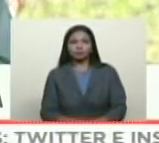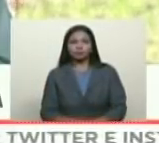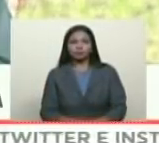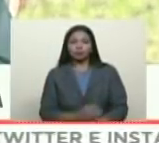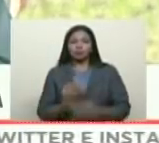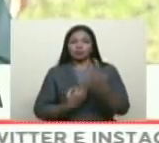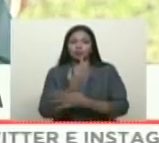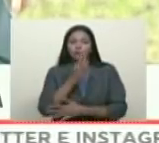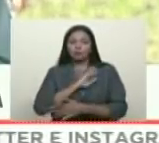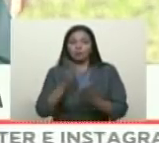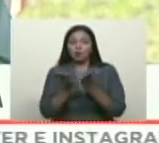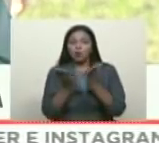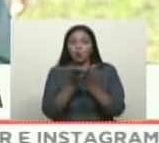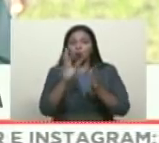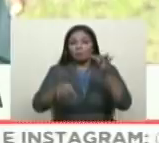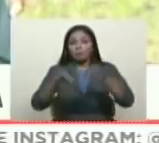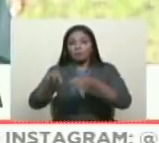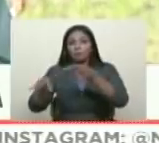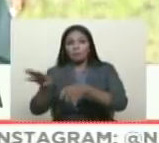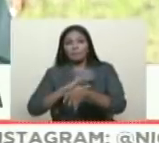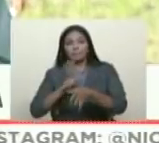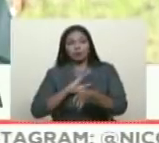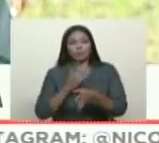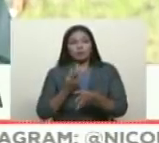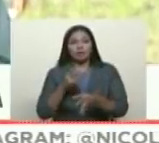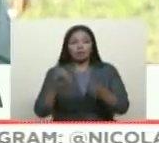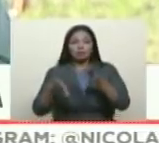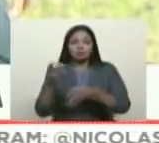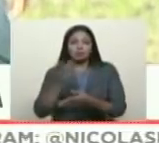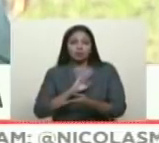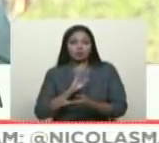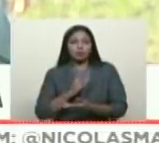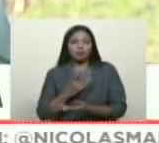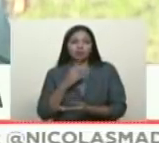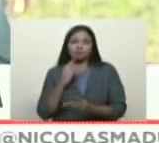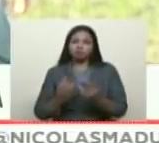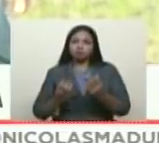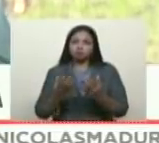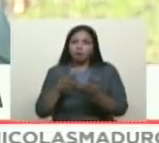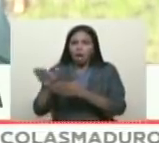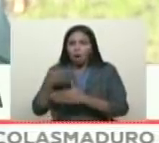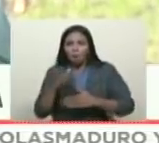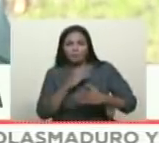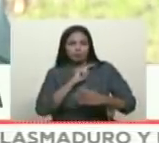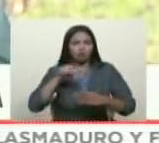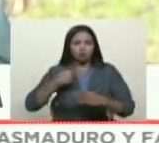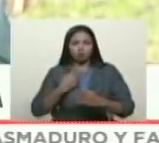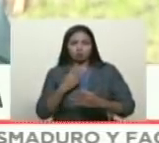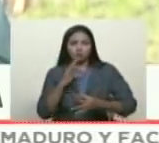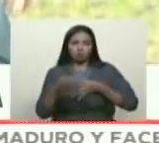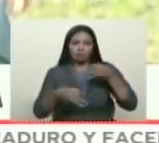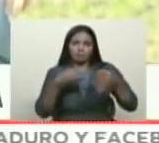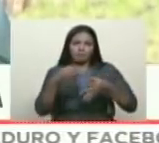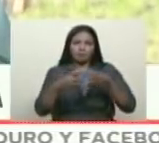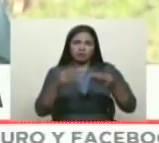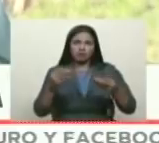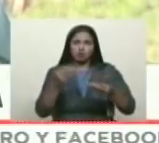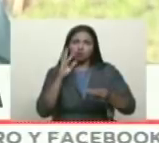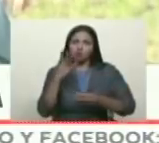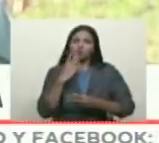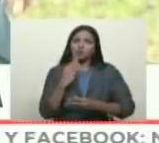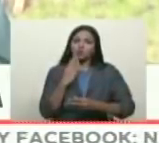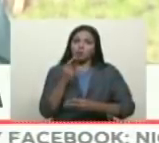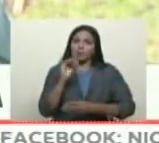fundadora de la Escuela Conuquera y productora de semillas, para que comparta con nosotros esta